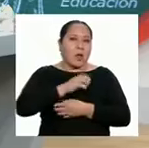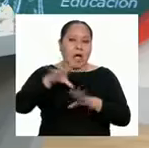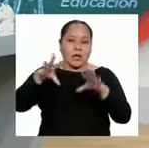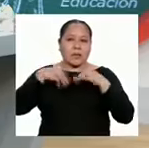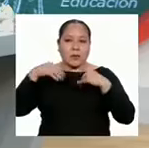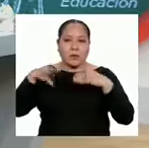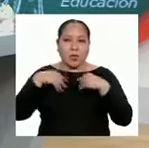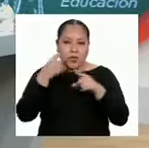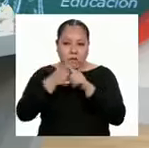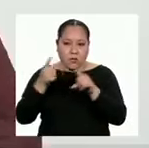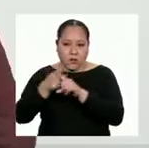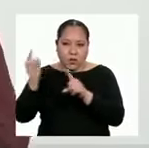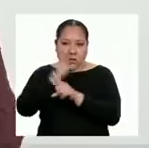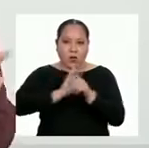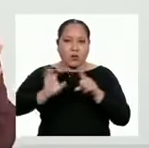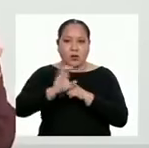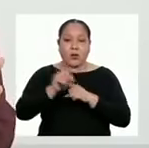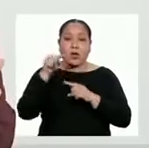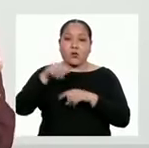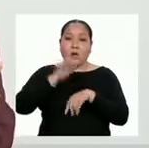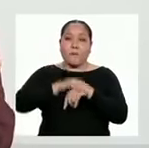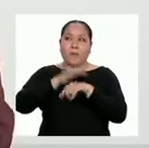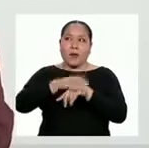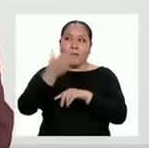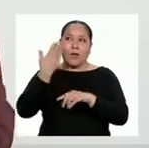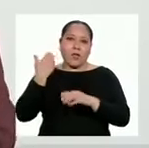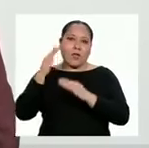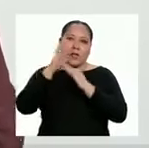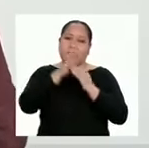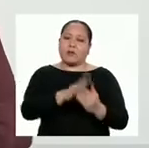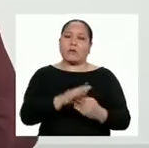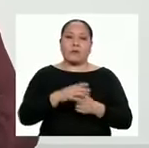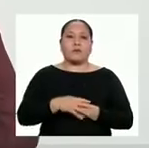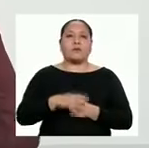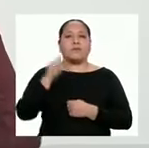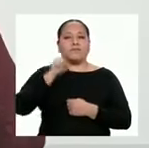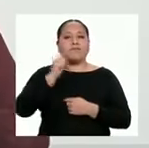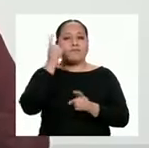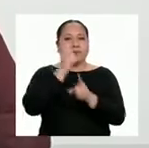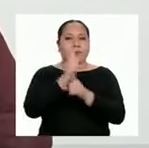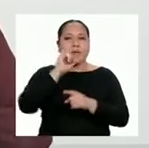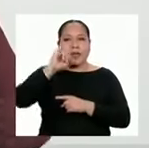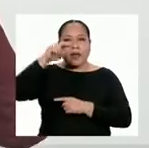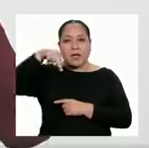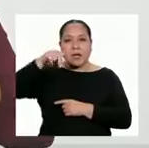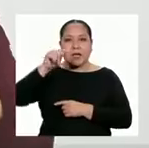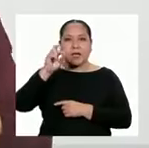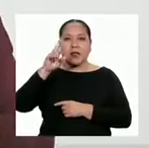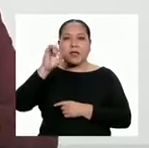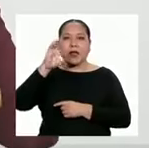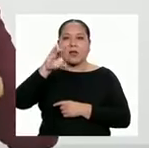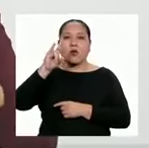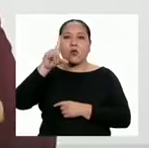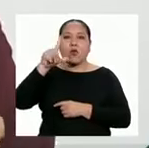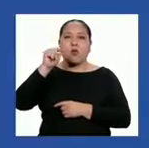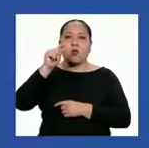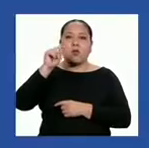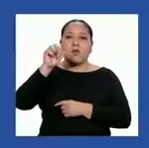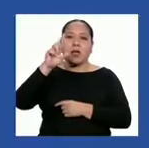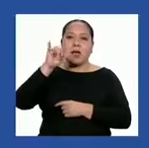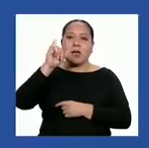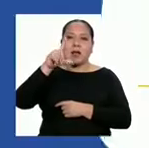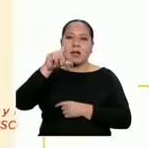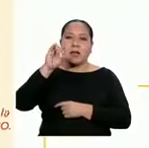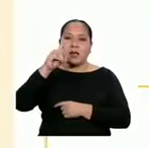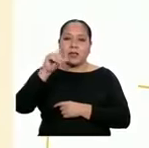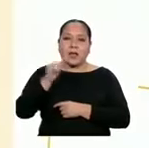cual previene la discriminación. Muy bien, Yaremis. La interculturalidad, como lo señala la